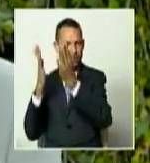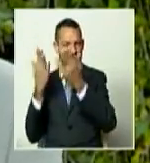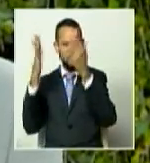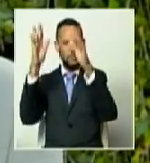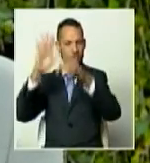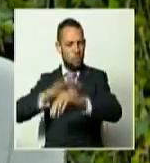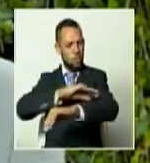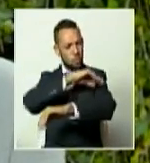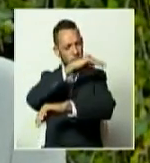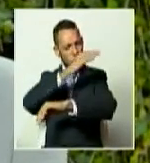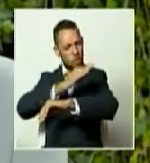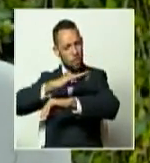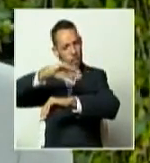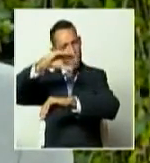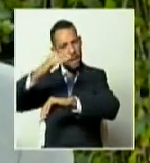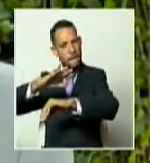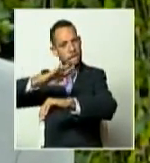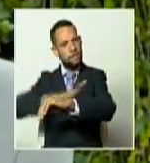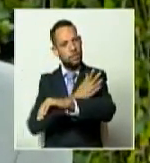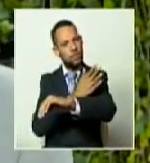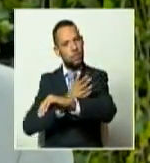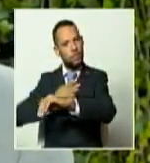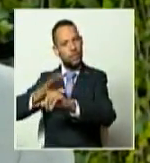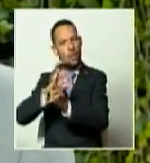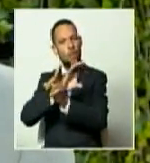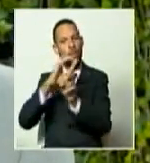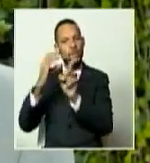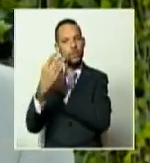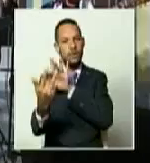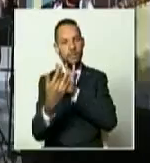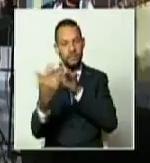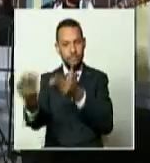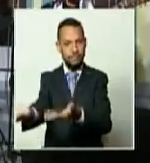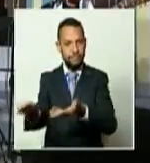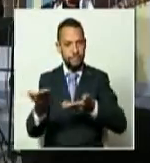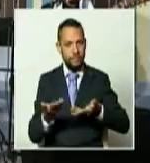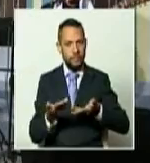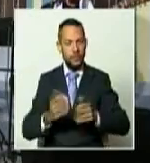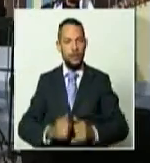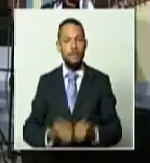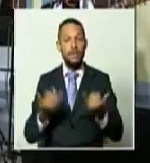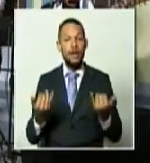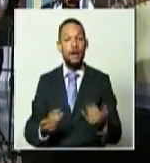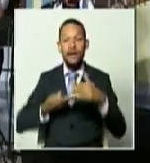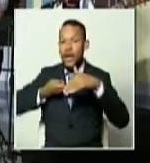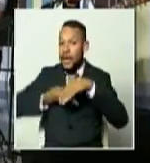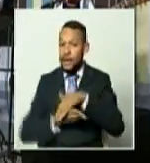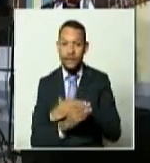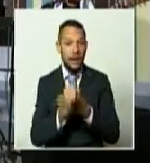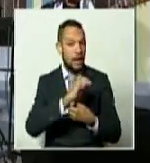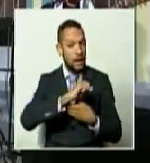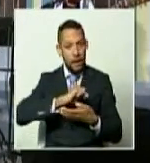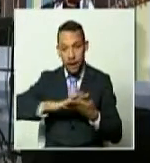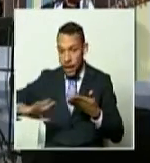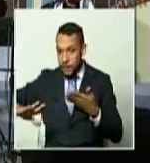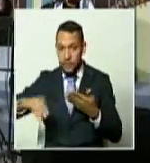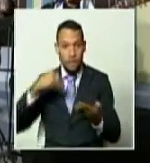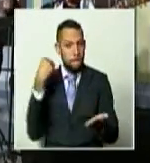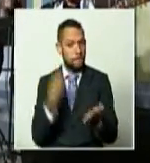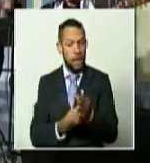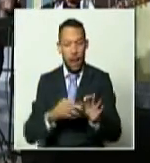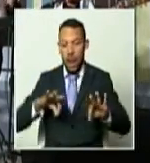colombiana, de sano esparcimiento, lleno de cultura. Los esperamos con los brazos abiertos. La entrada al festival es totalmente gratis y no cuenta